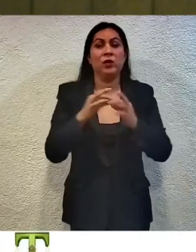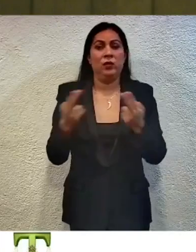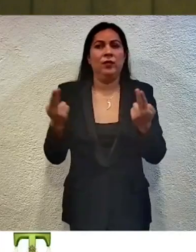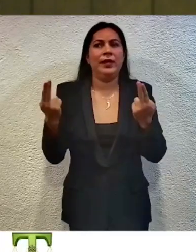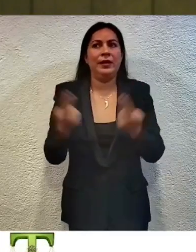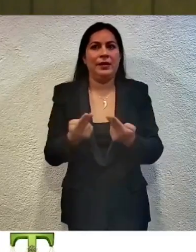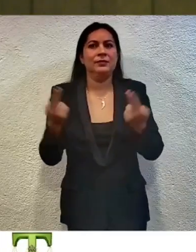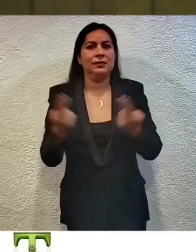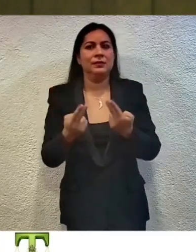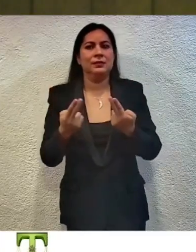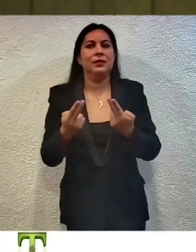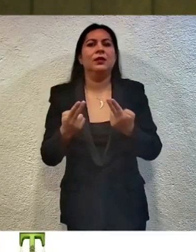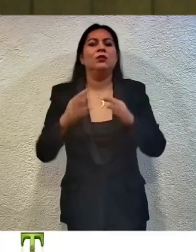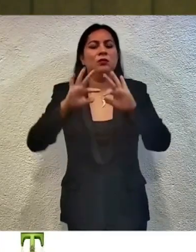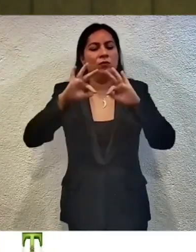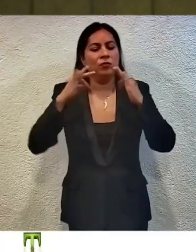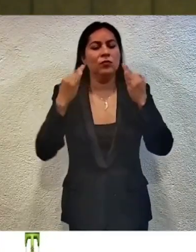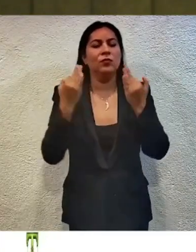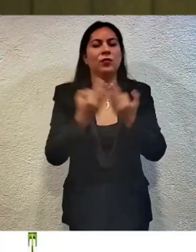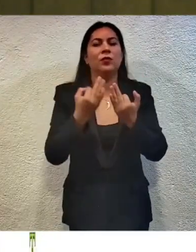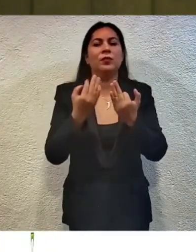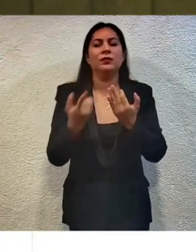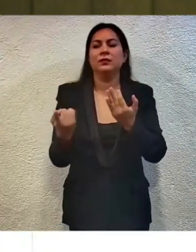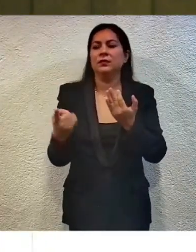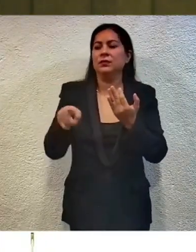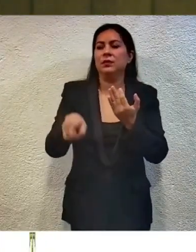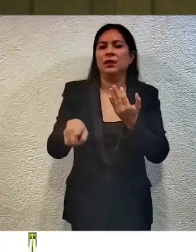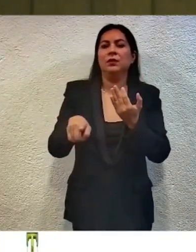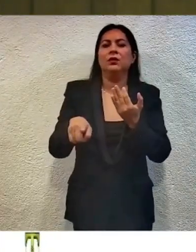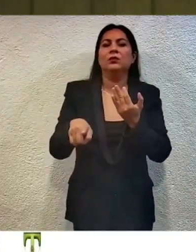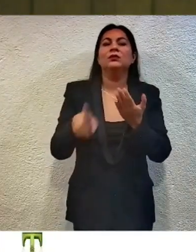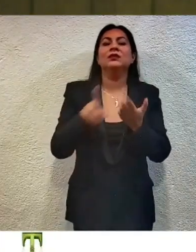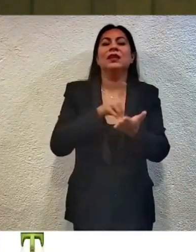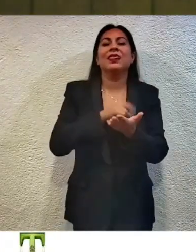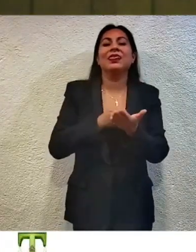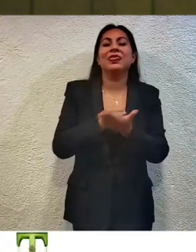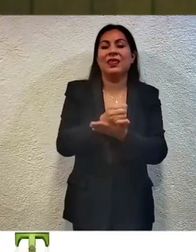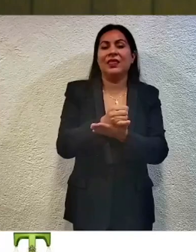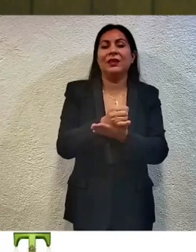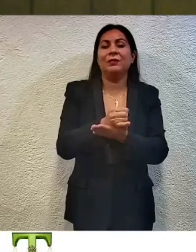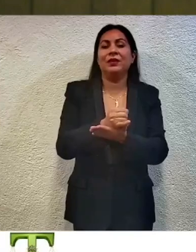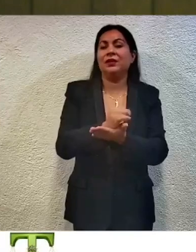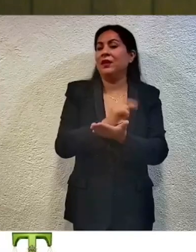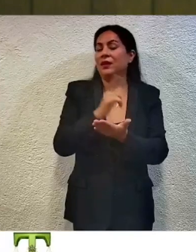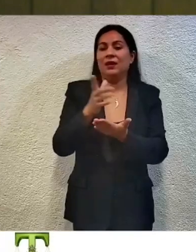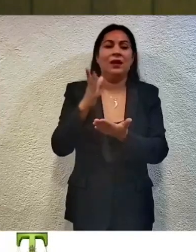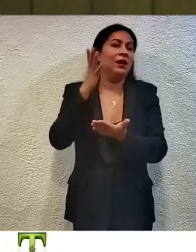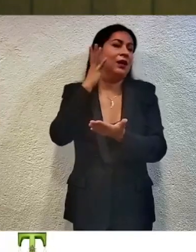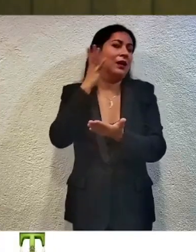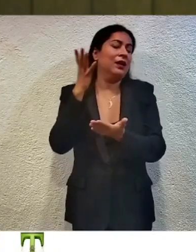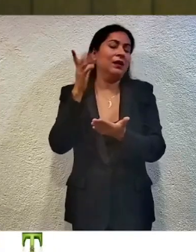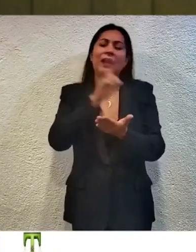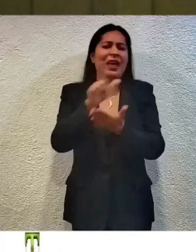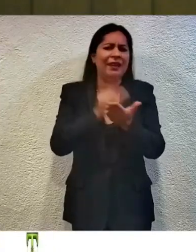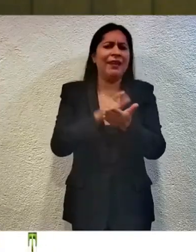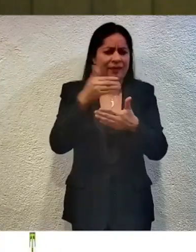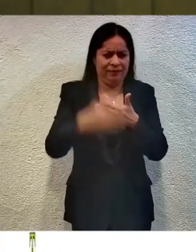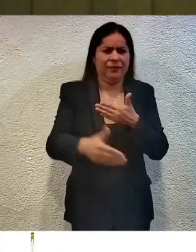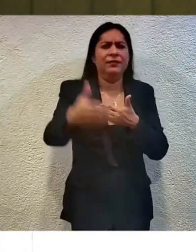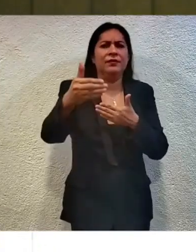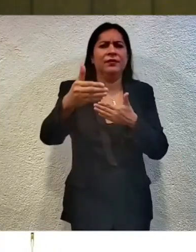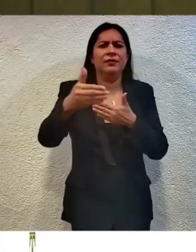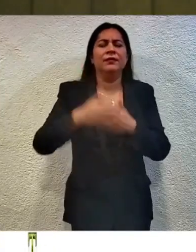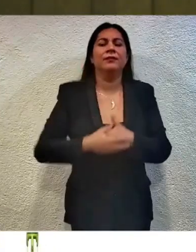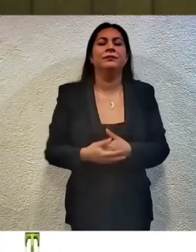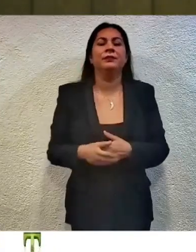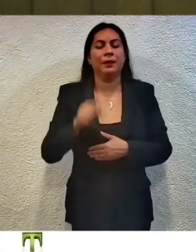requisitos, condiciones y términos que determine la legislación aplicable.